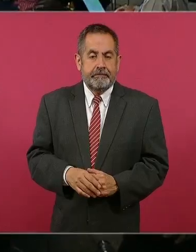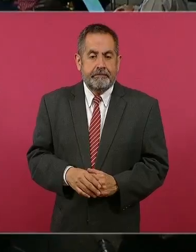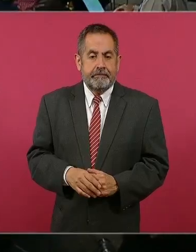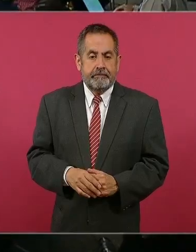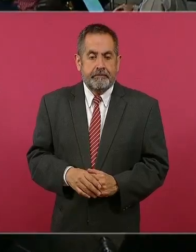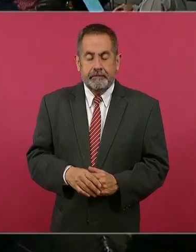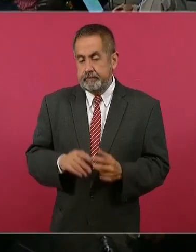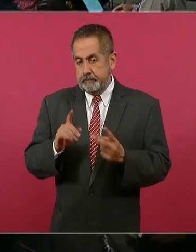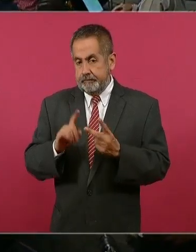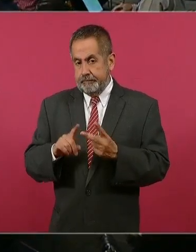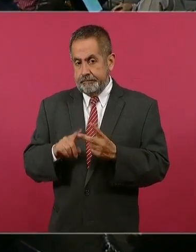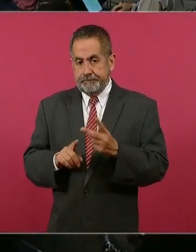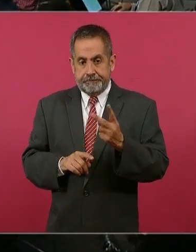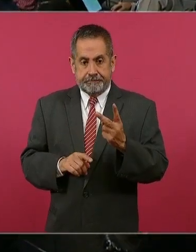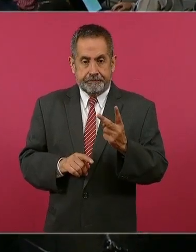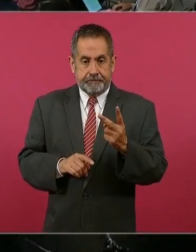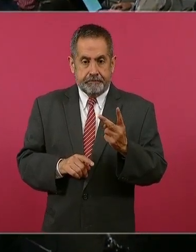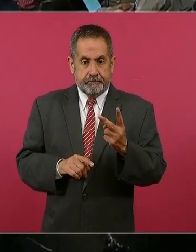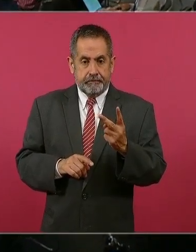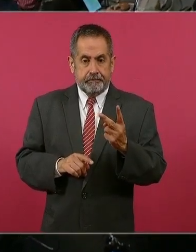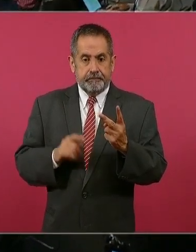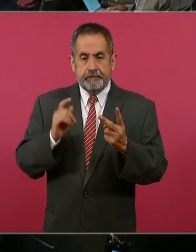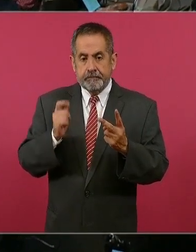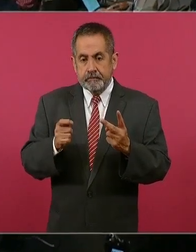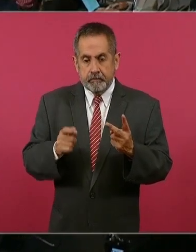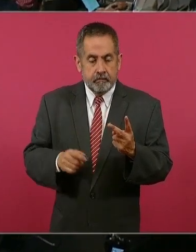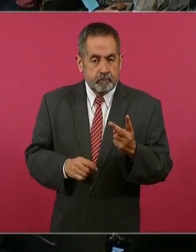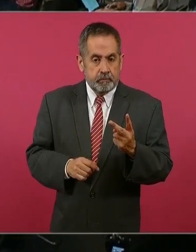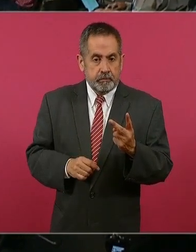Y lo segundo, pues es